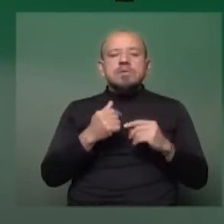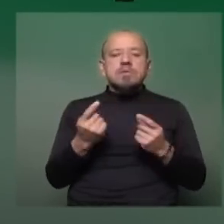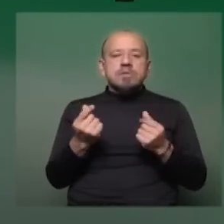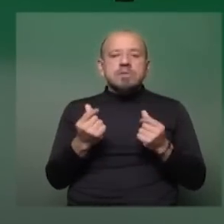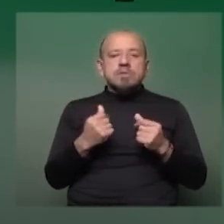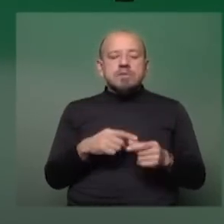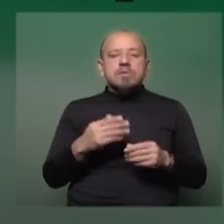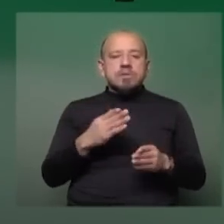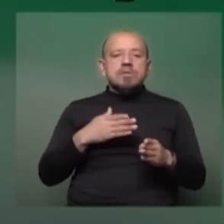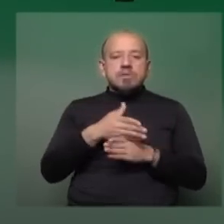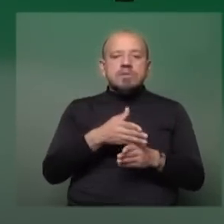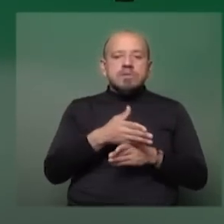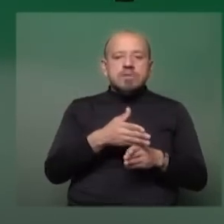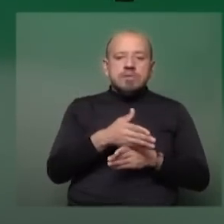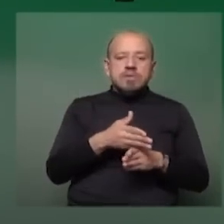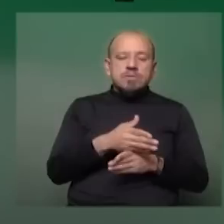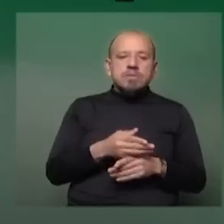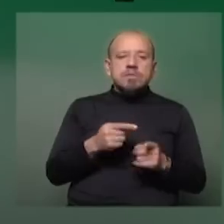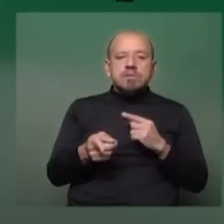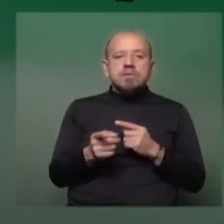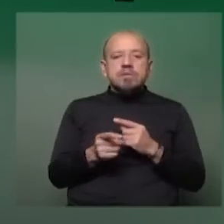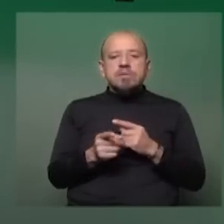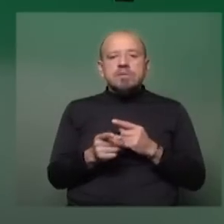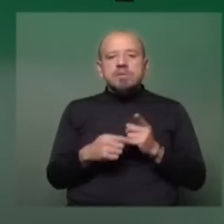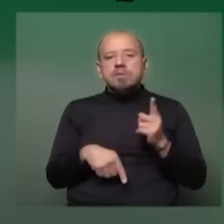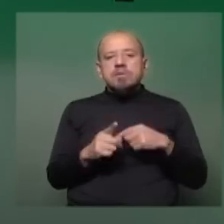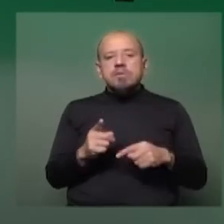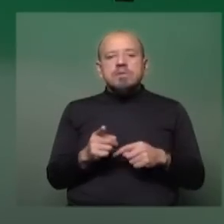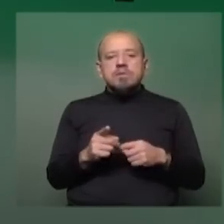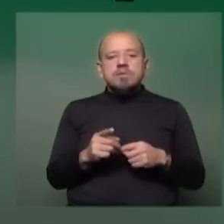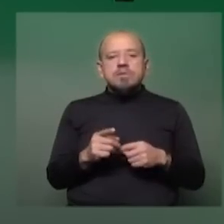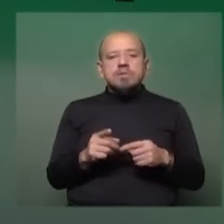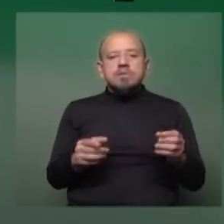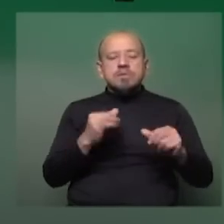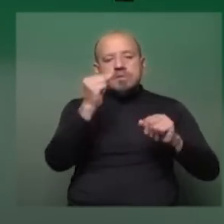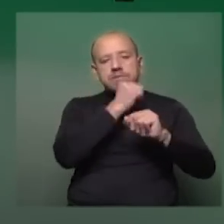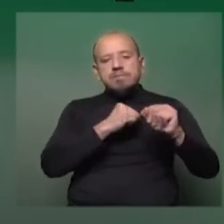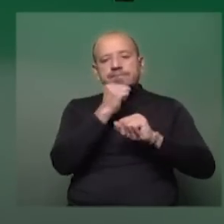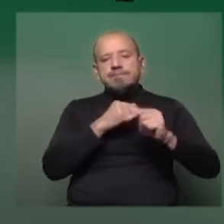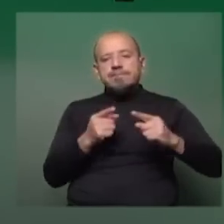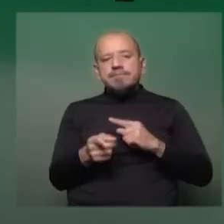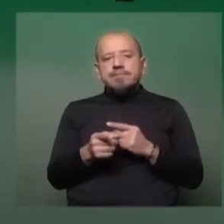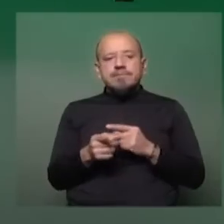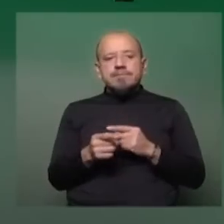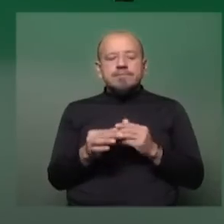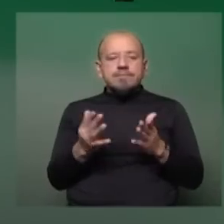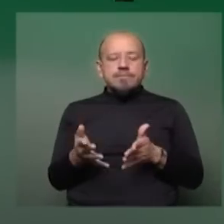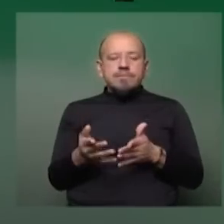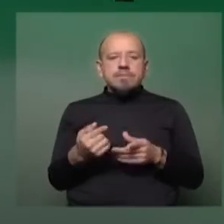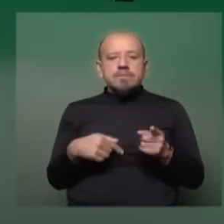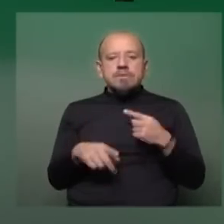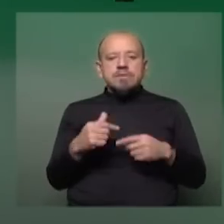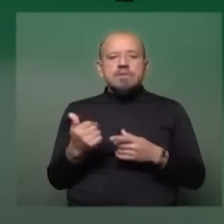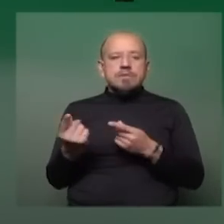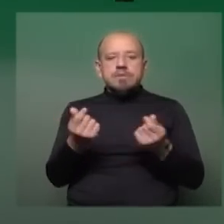la leña registrada en septiembre según un informe de la consultora sec ingeniería Así es Y en el último año el índice de